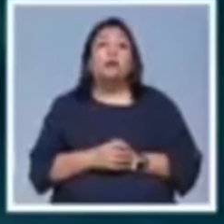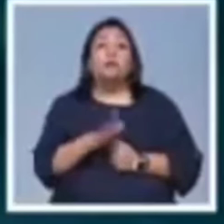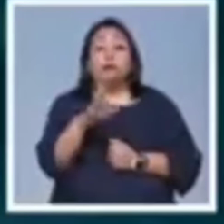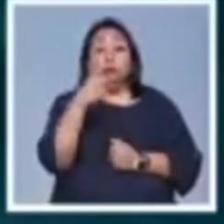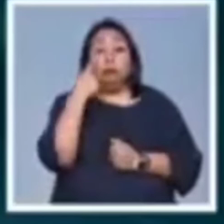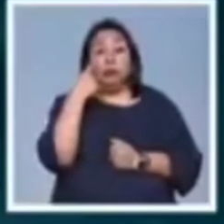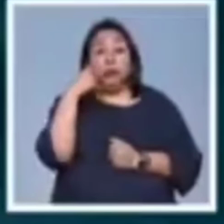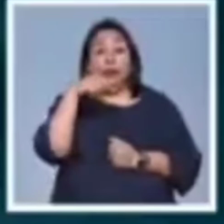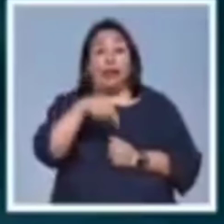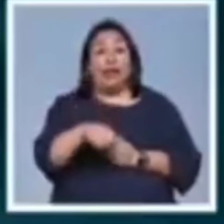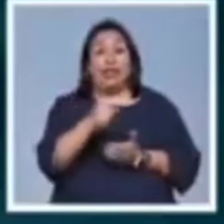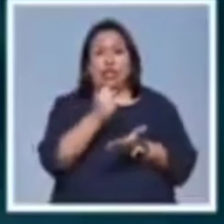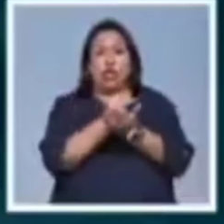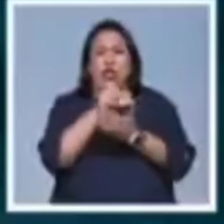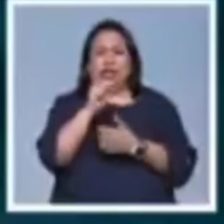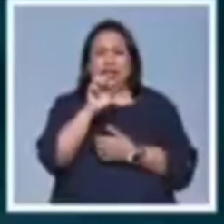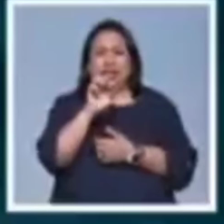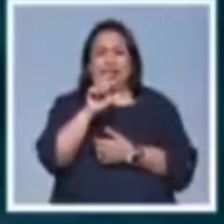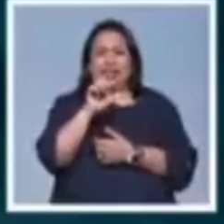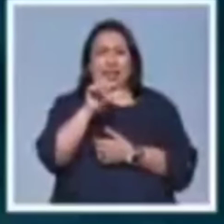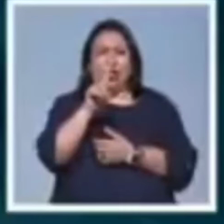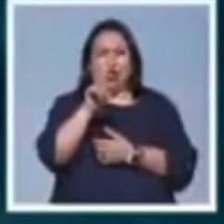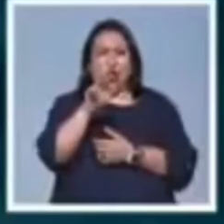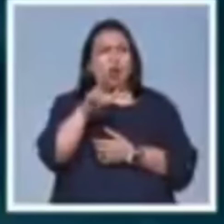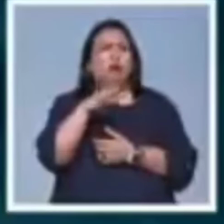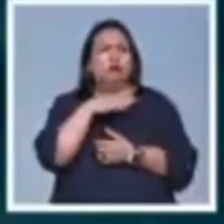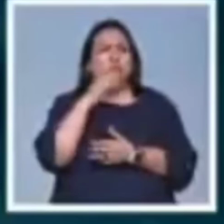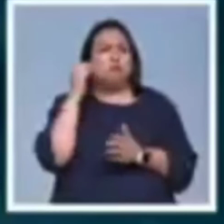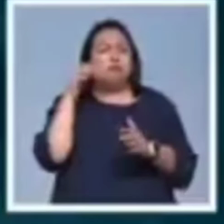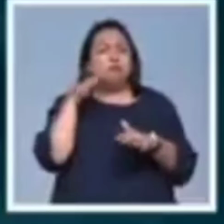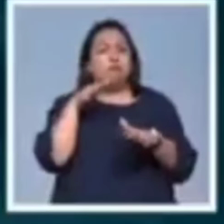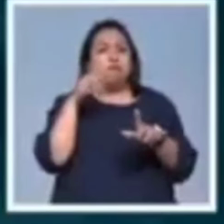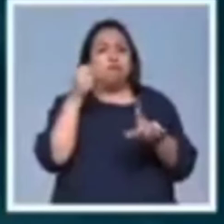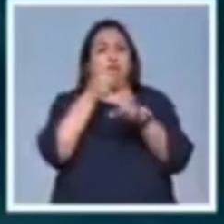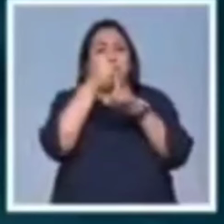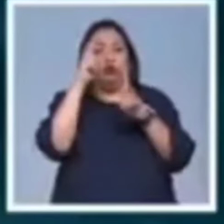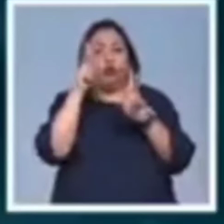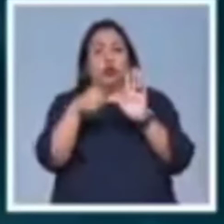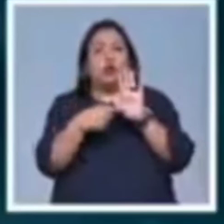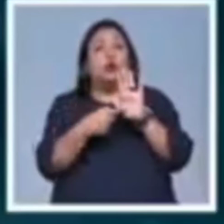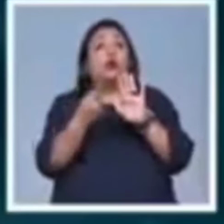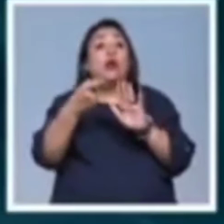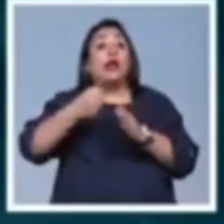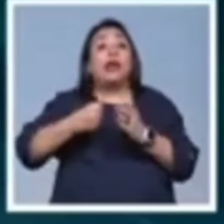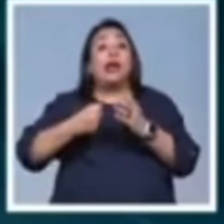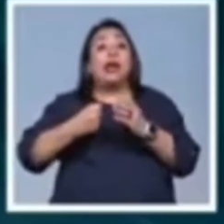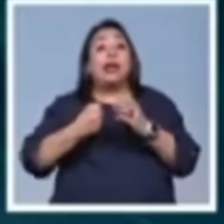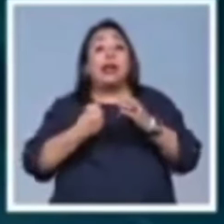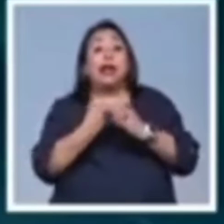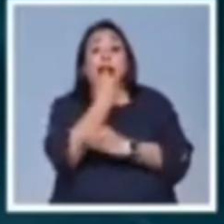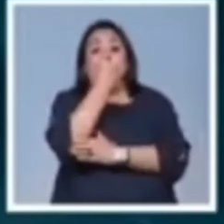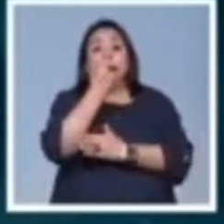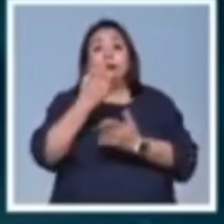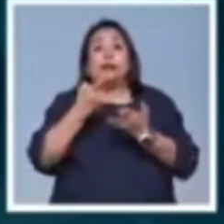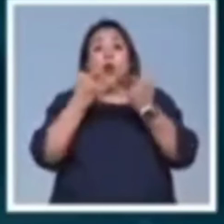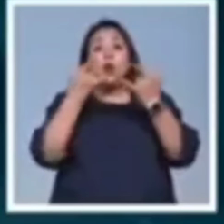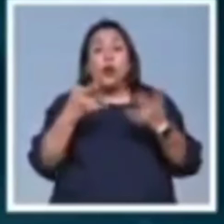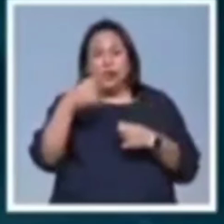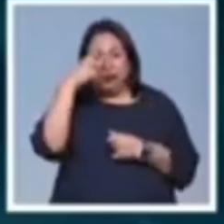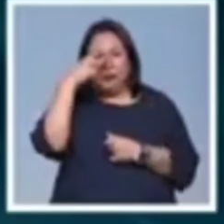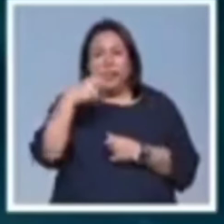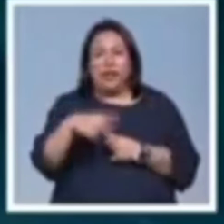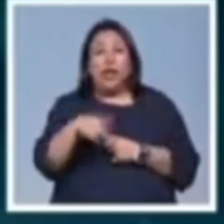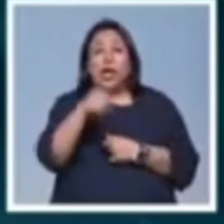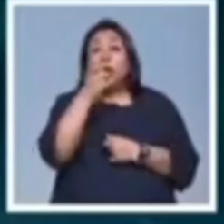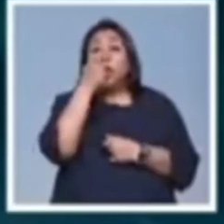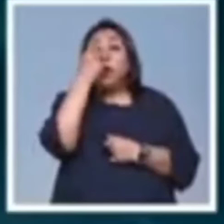Miren, pues Editorial Selector ahorita está teniendo gran impacto con esos títulos. Uno es Canasta de Cuentos Mexicanos,